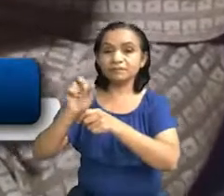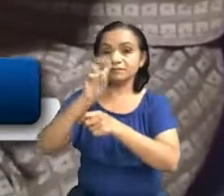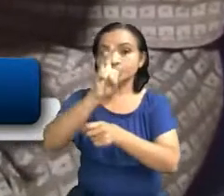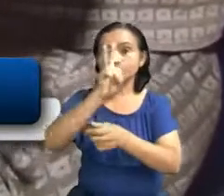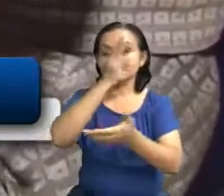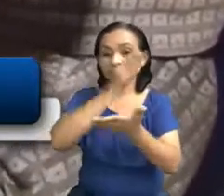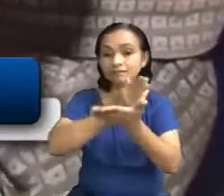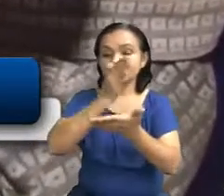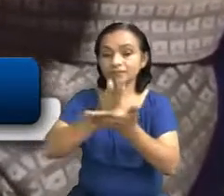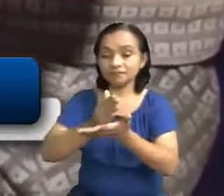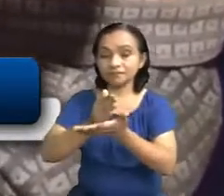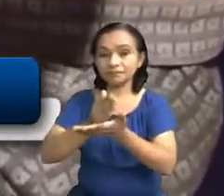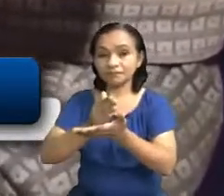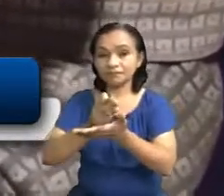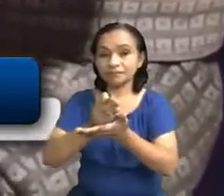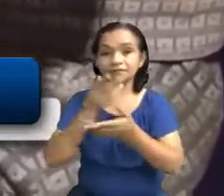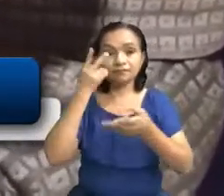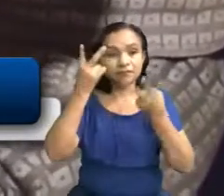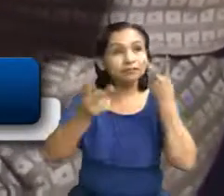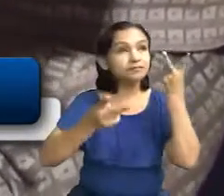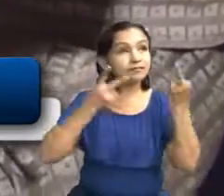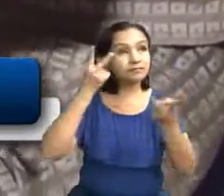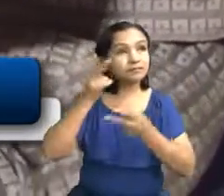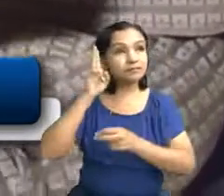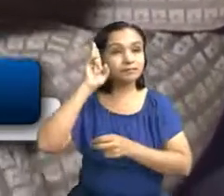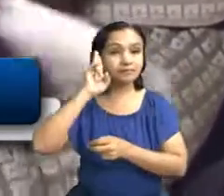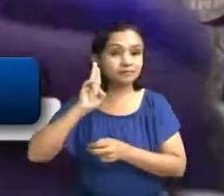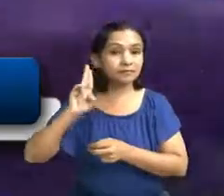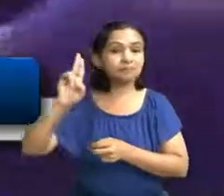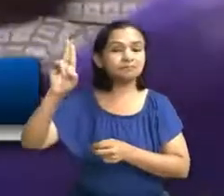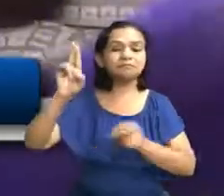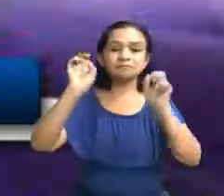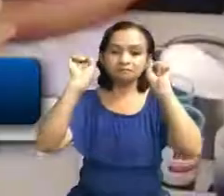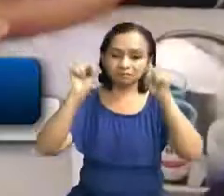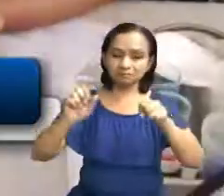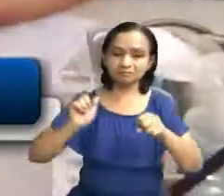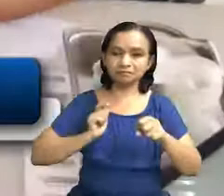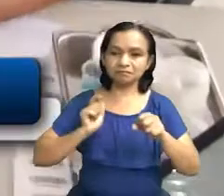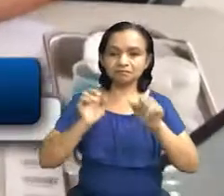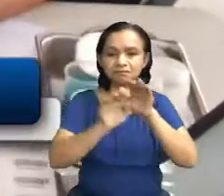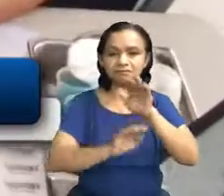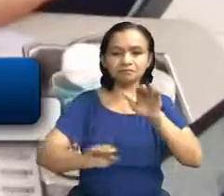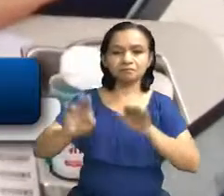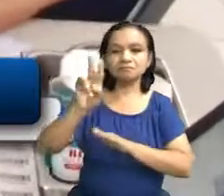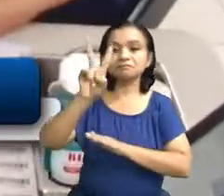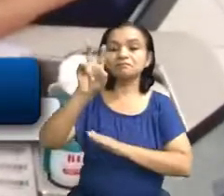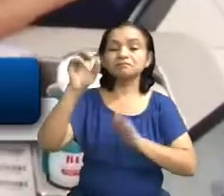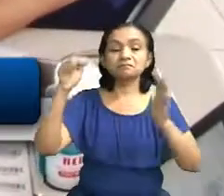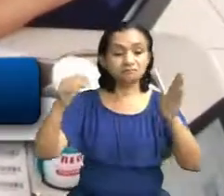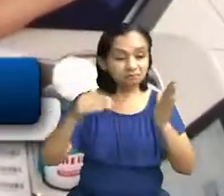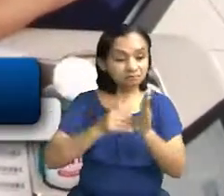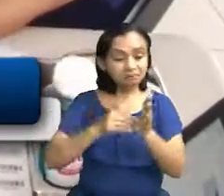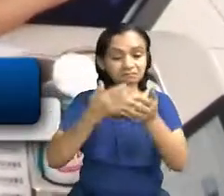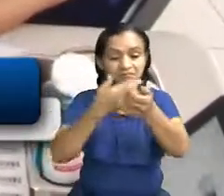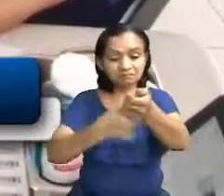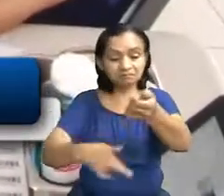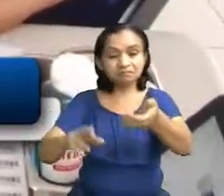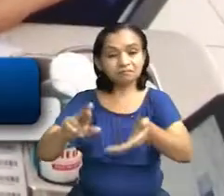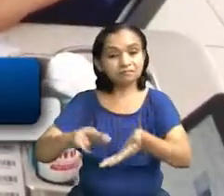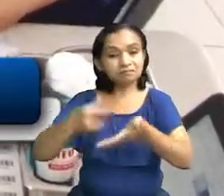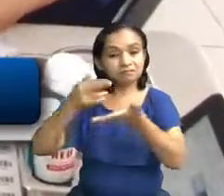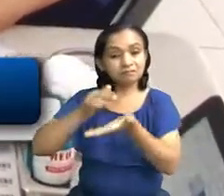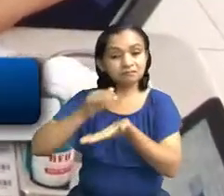Entonces, con estas visitas a las universidades, nosotros hemos logrado colectar más de 20.000 donaciones este año. Luego